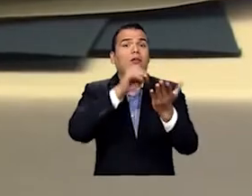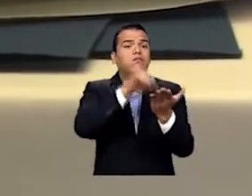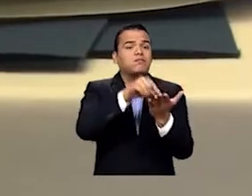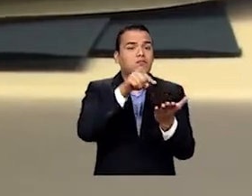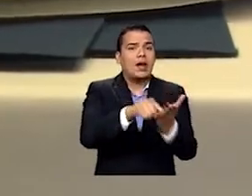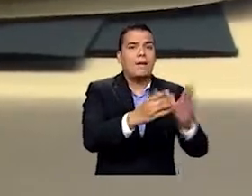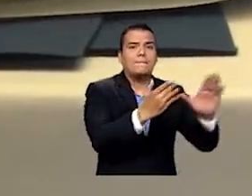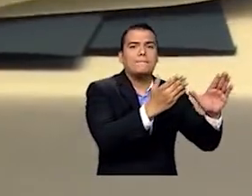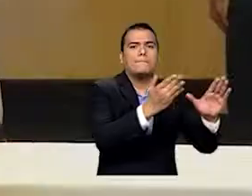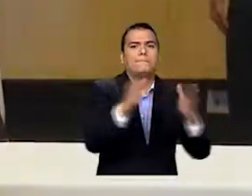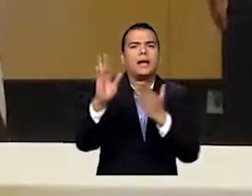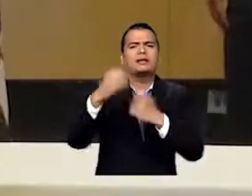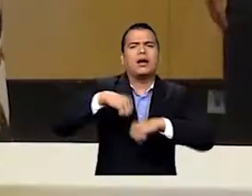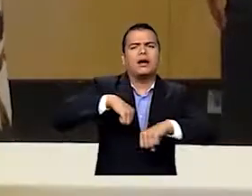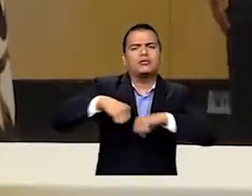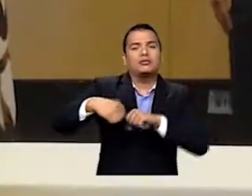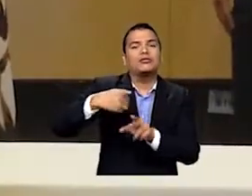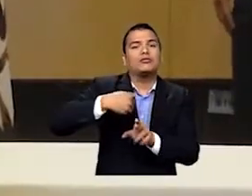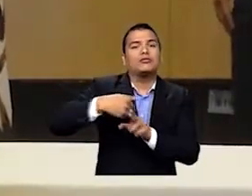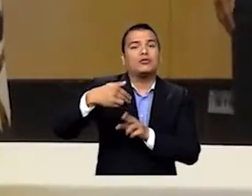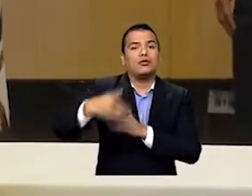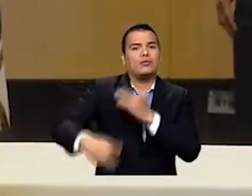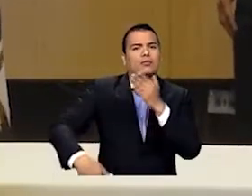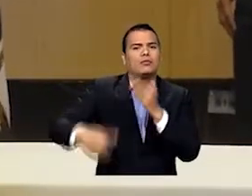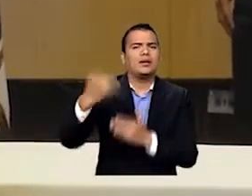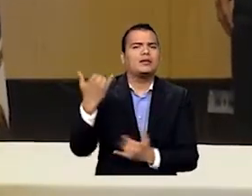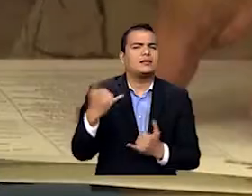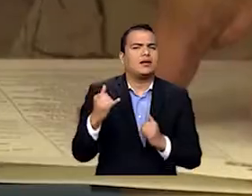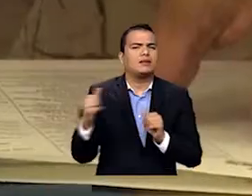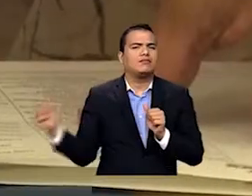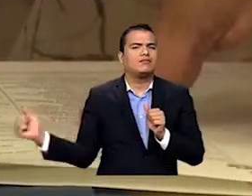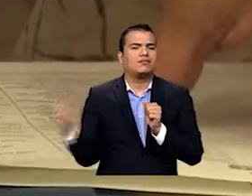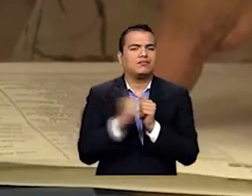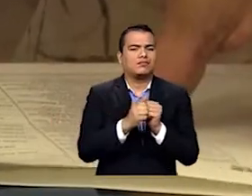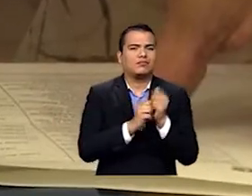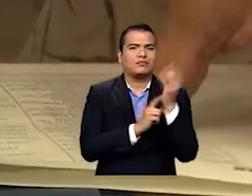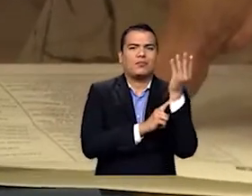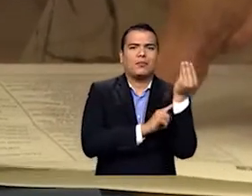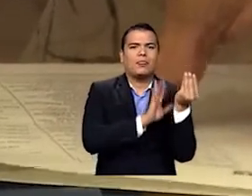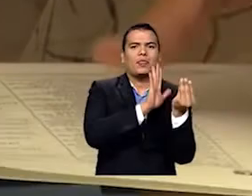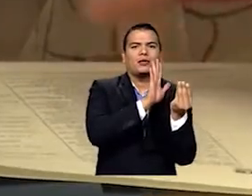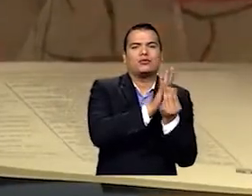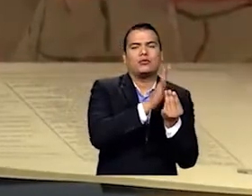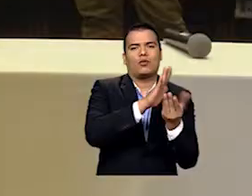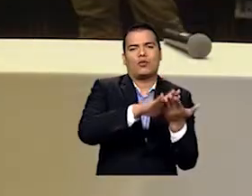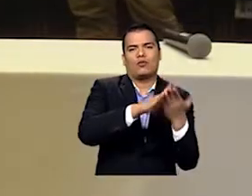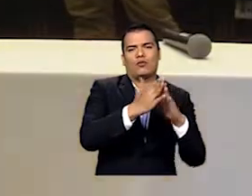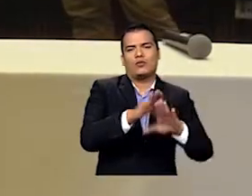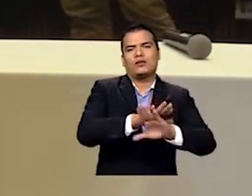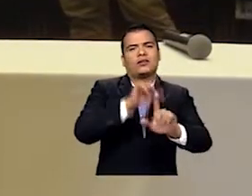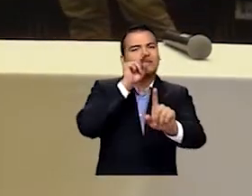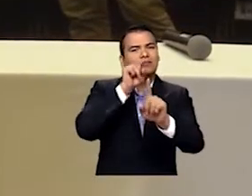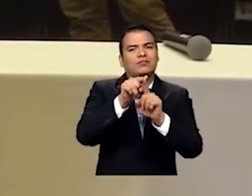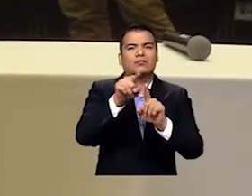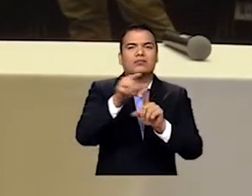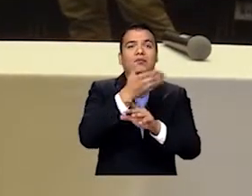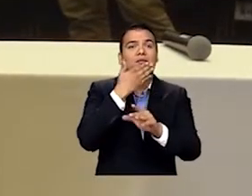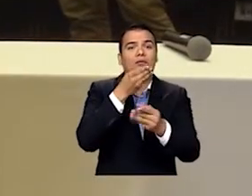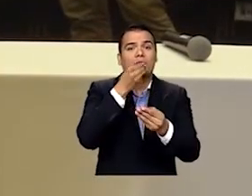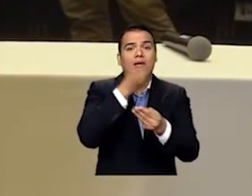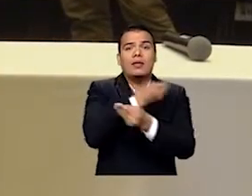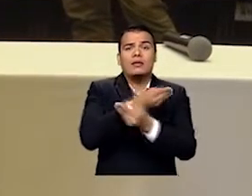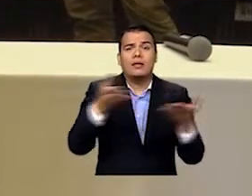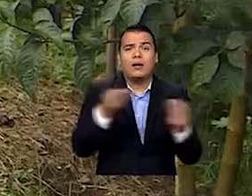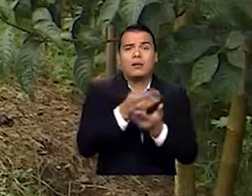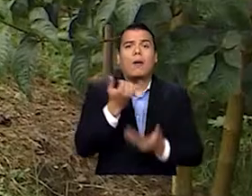acción y estamos a puertas de iniciar el desarrollo con la Corporación Obusinga de este gran trabajo para la seguridad y la sustentabilidad alimentaria